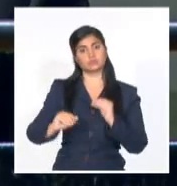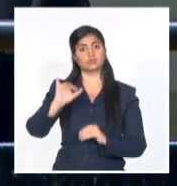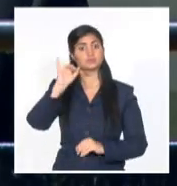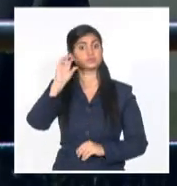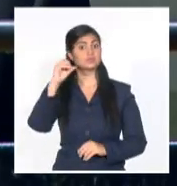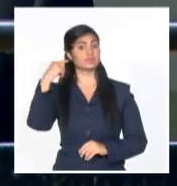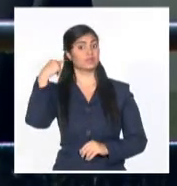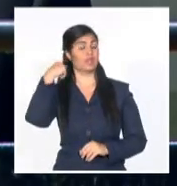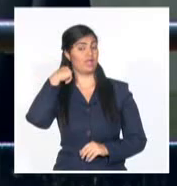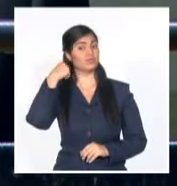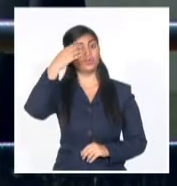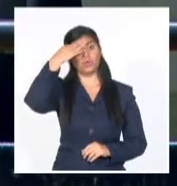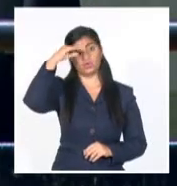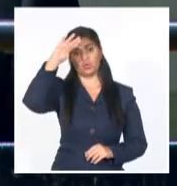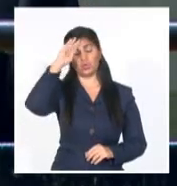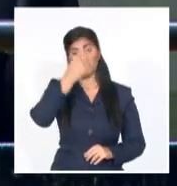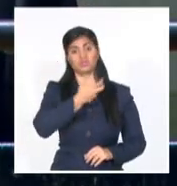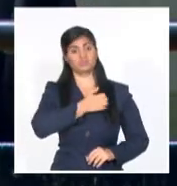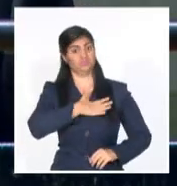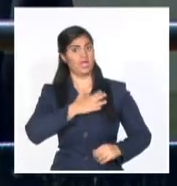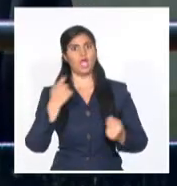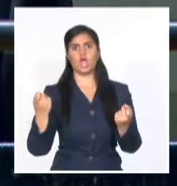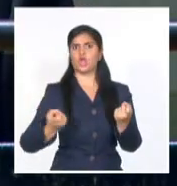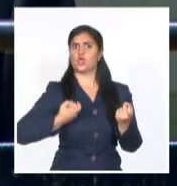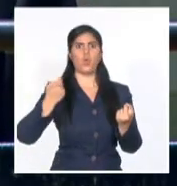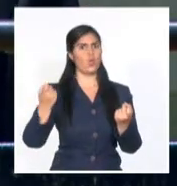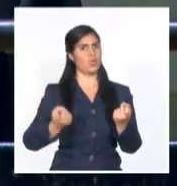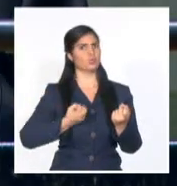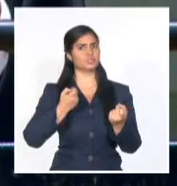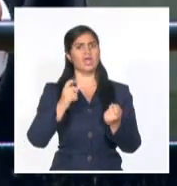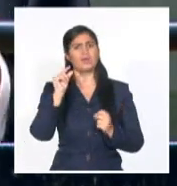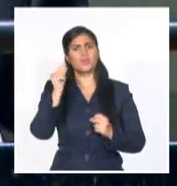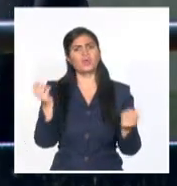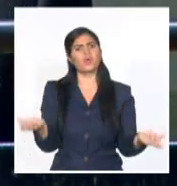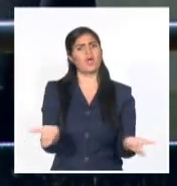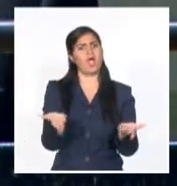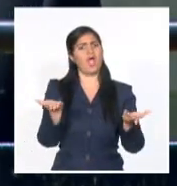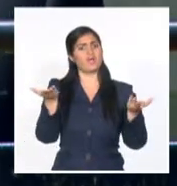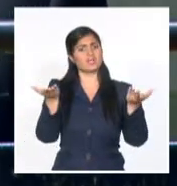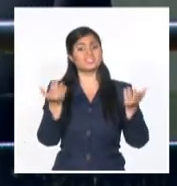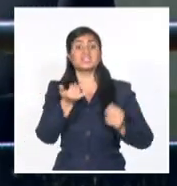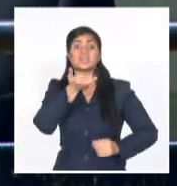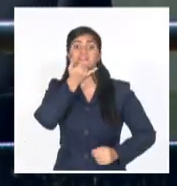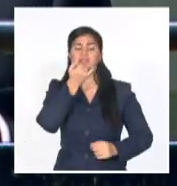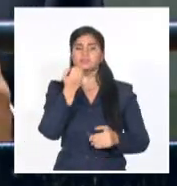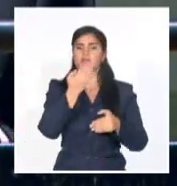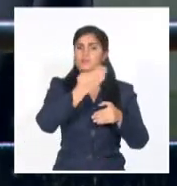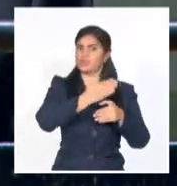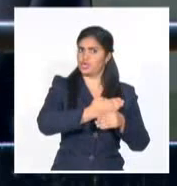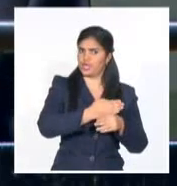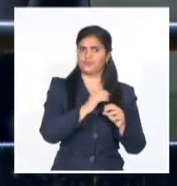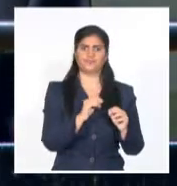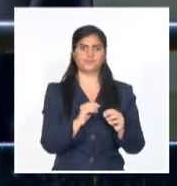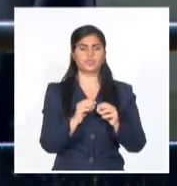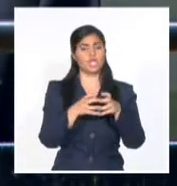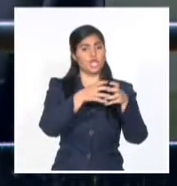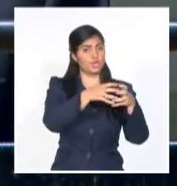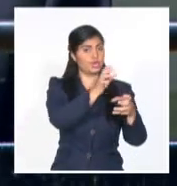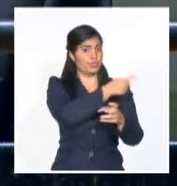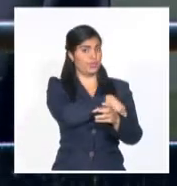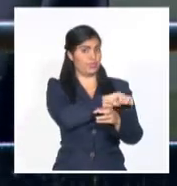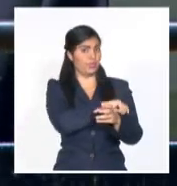despiadado bloqueo económico, comercial y financiero. Más del 80% de nuestra